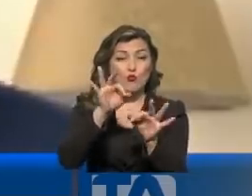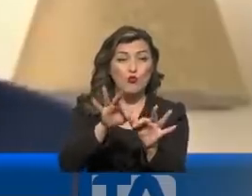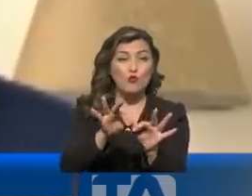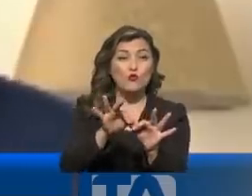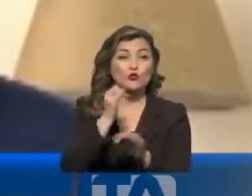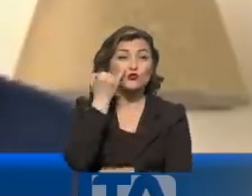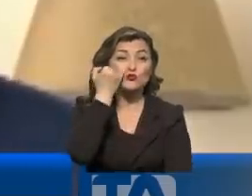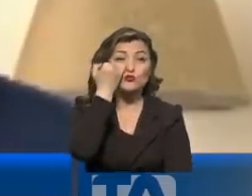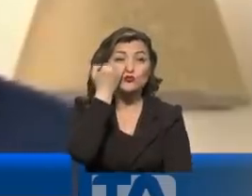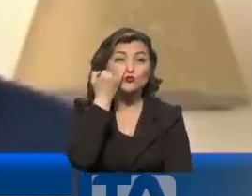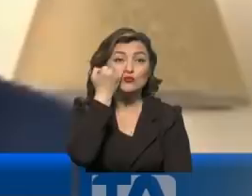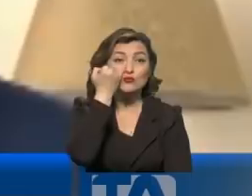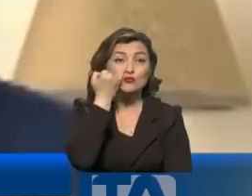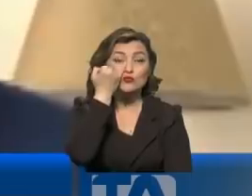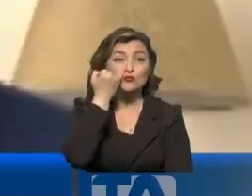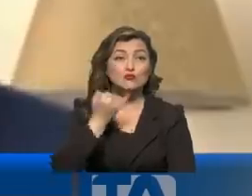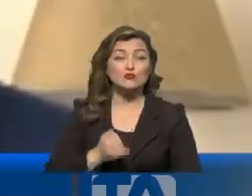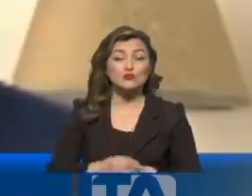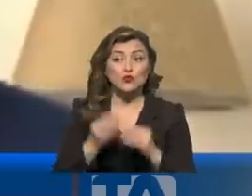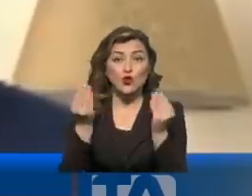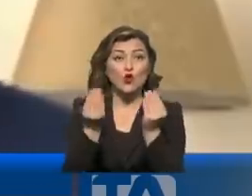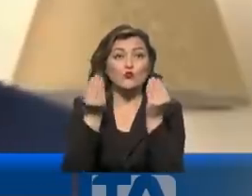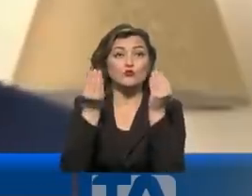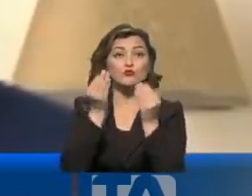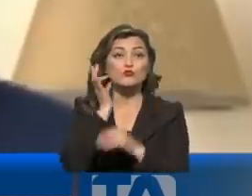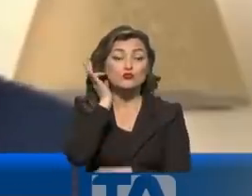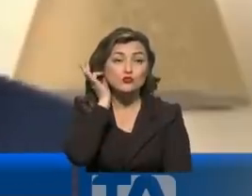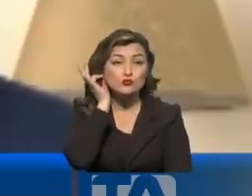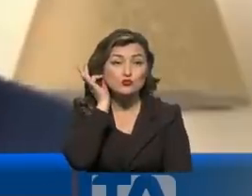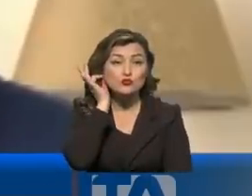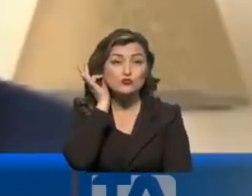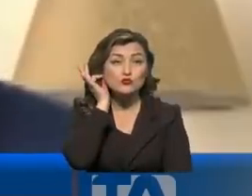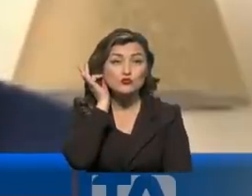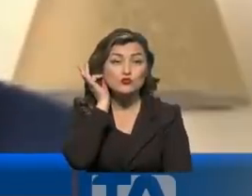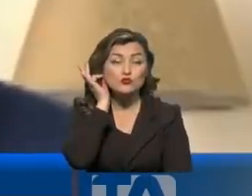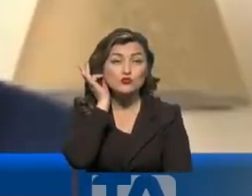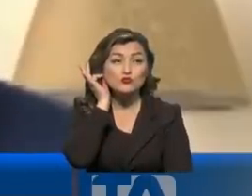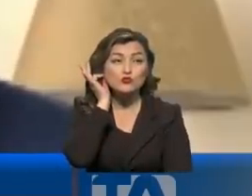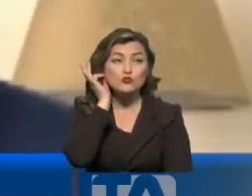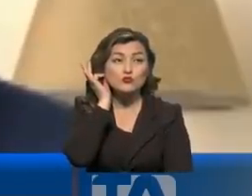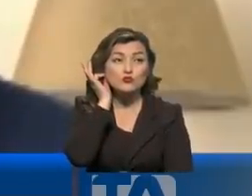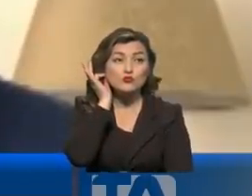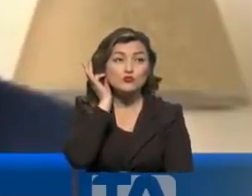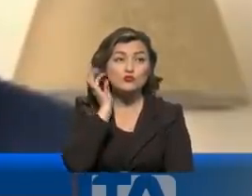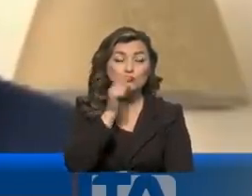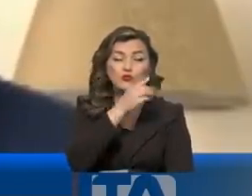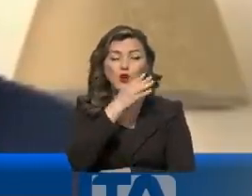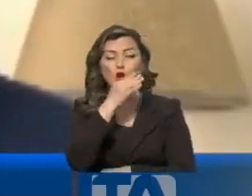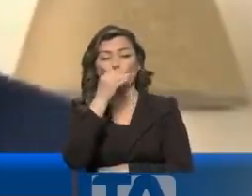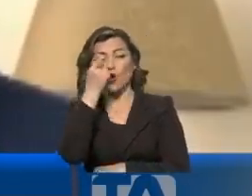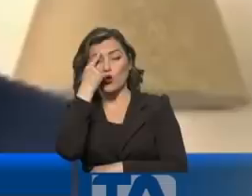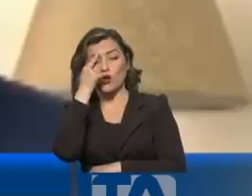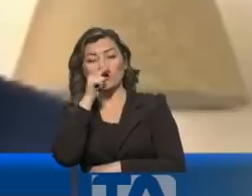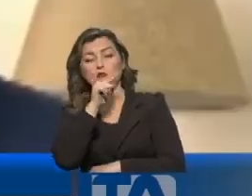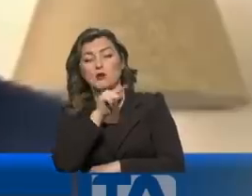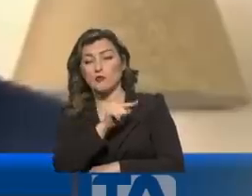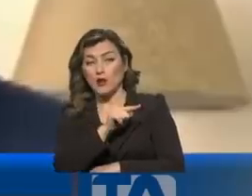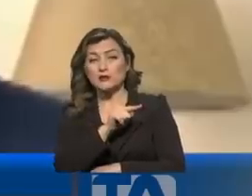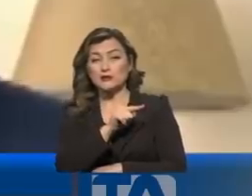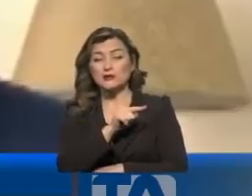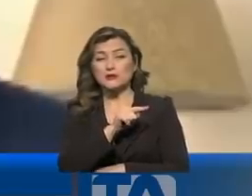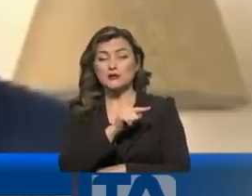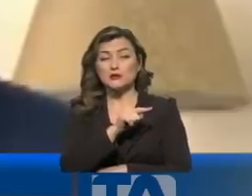indígenas, los jóvenes y mujeres que veían en el correísmo, en la llegada